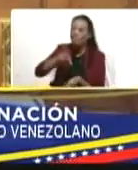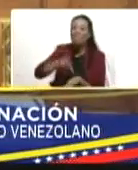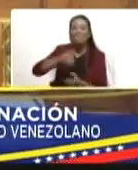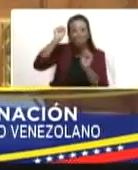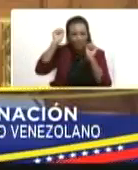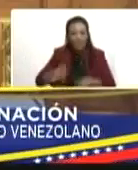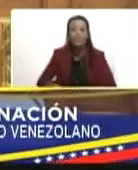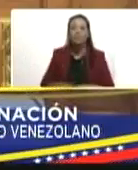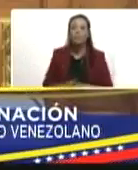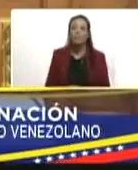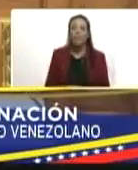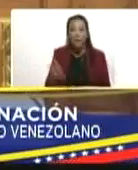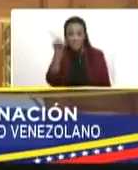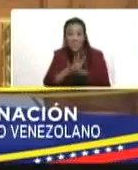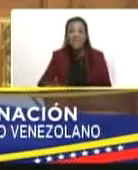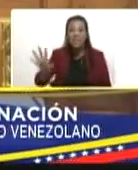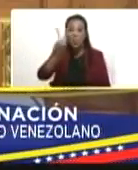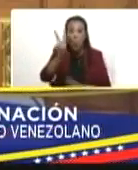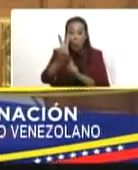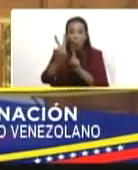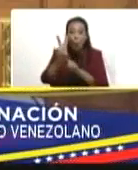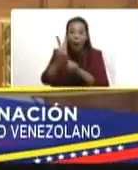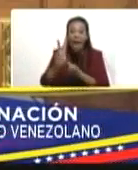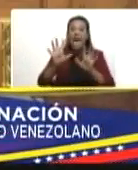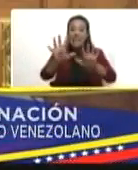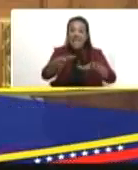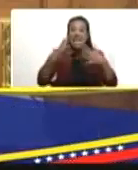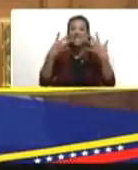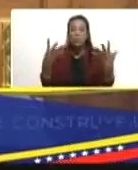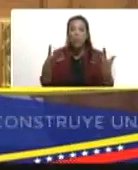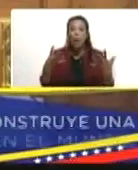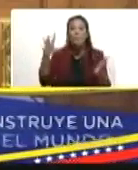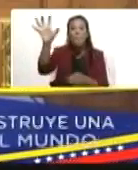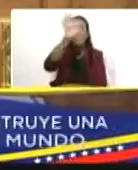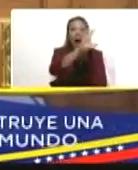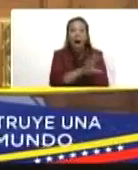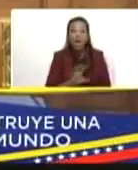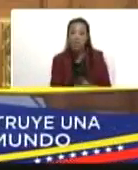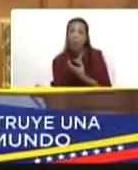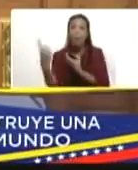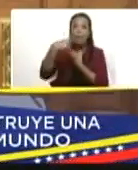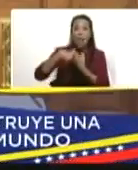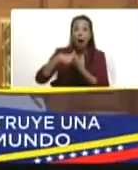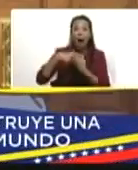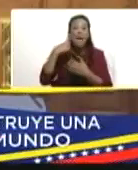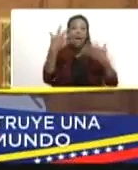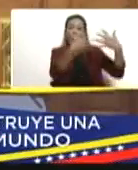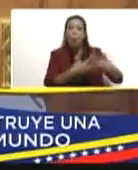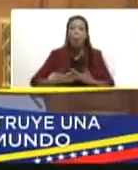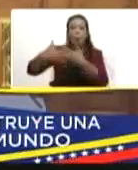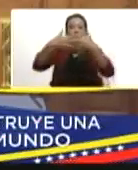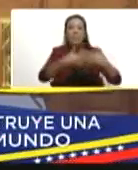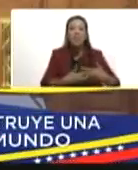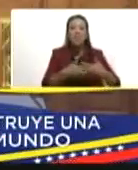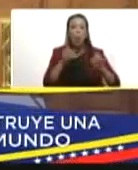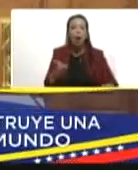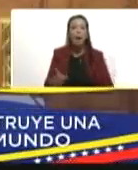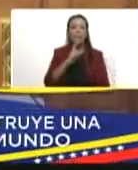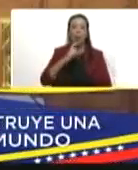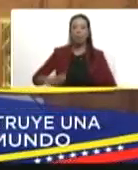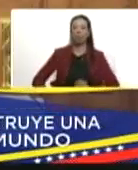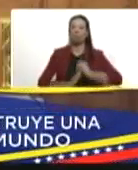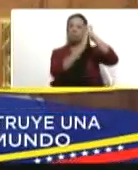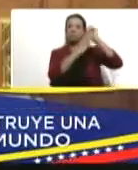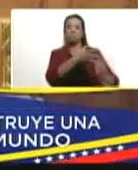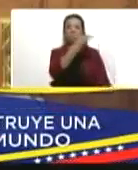particular Venezuela forma parte de los 19 países a quienes los Estados Unidos de Norteamérica el